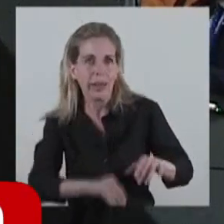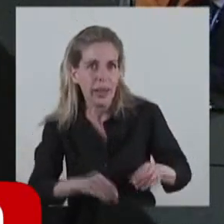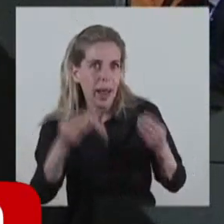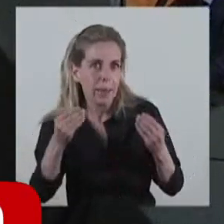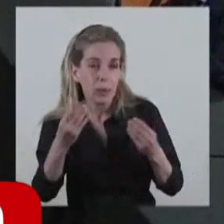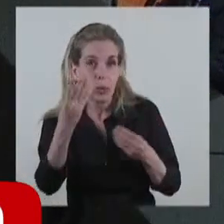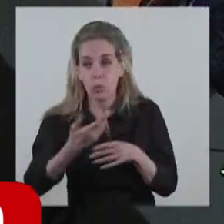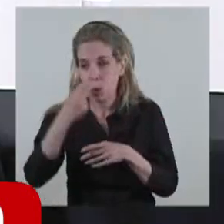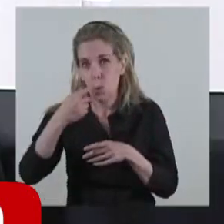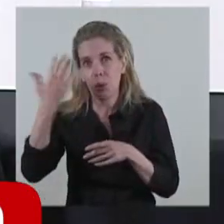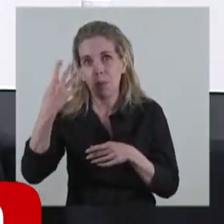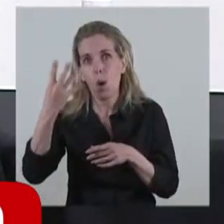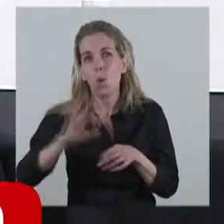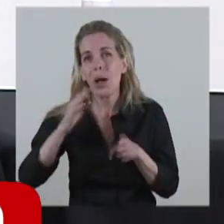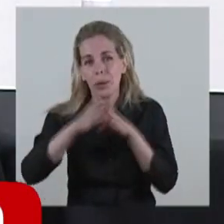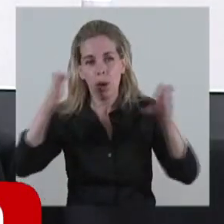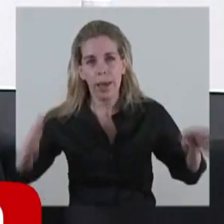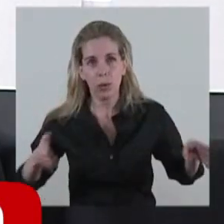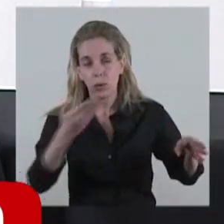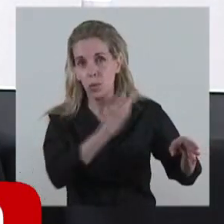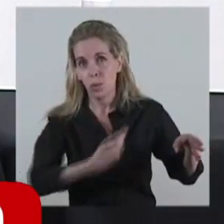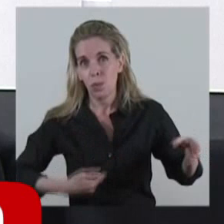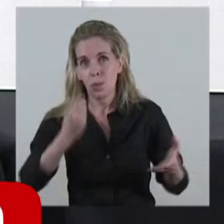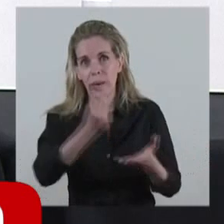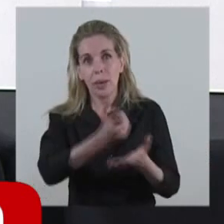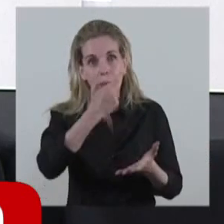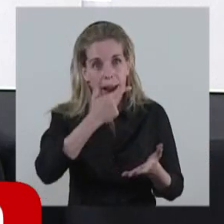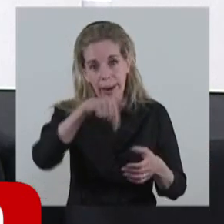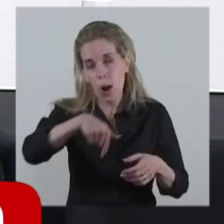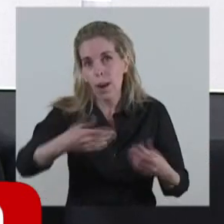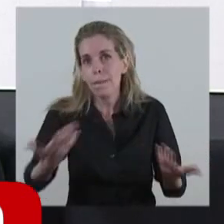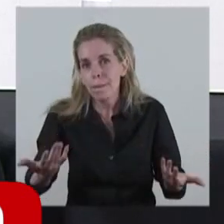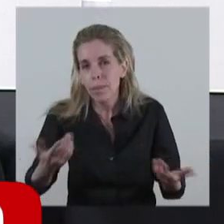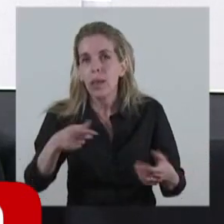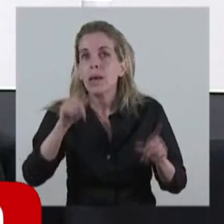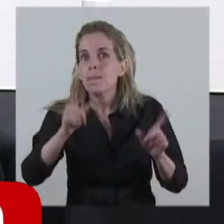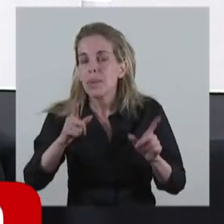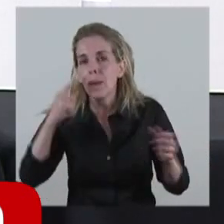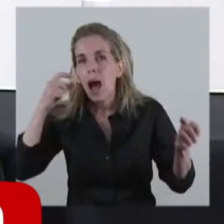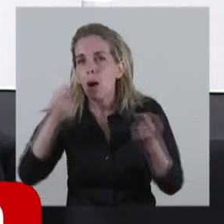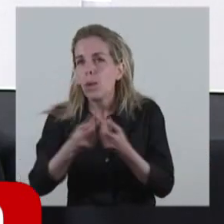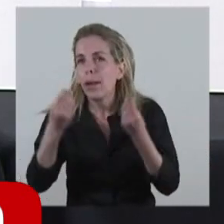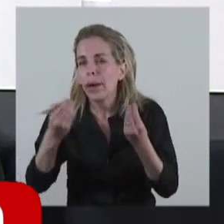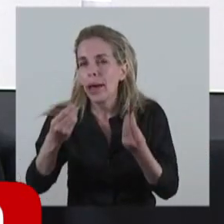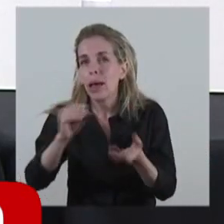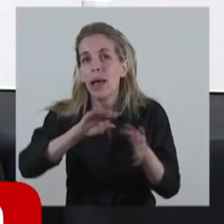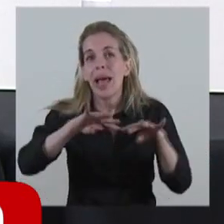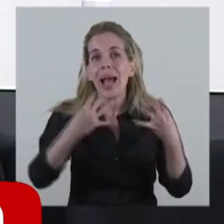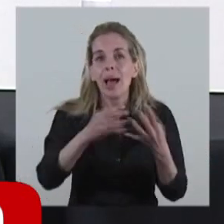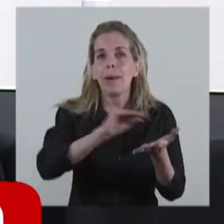de los 4 años del gobierno de Mauricio Macri. Y una de esas medidas que se acordó en la Cámara de Diputados, respetando los